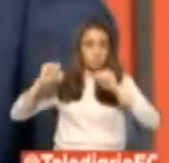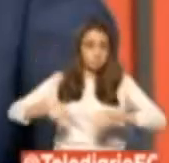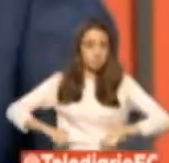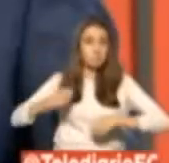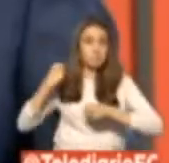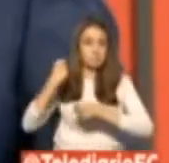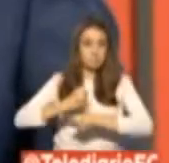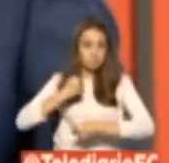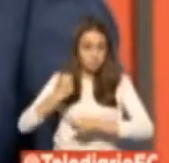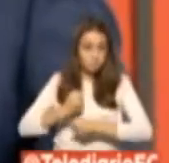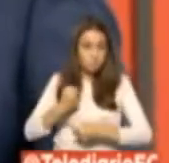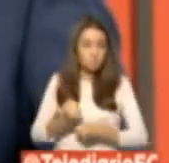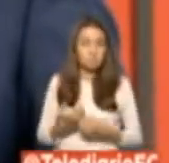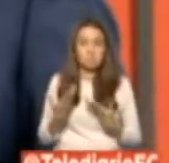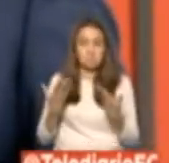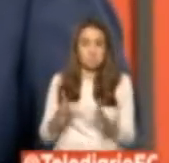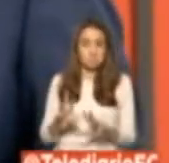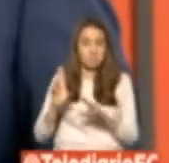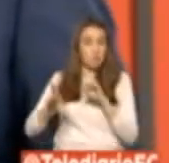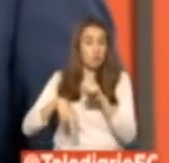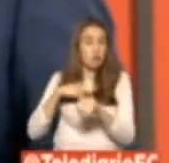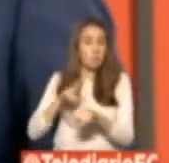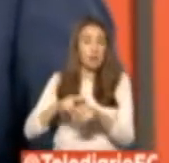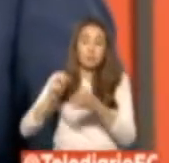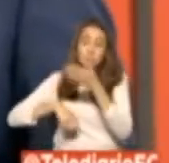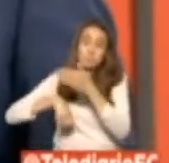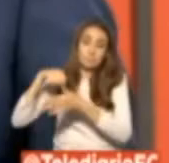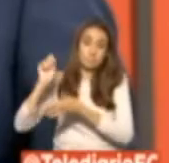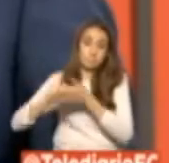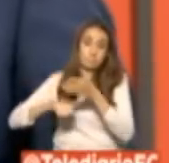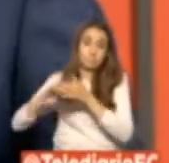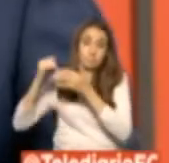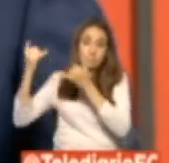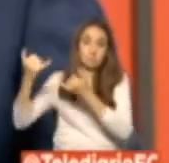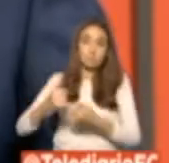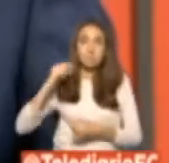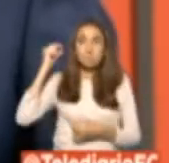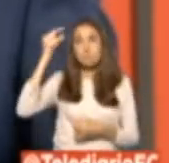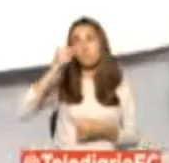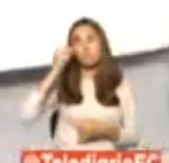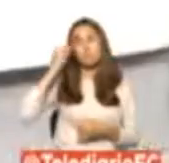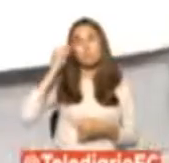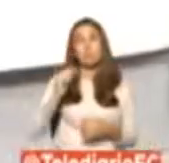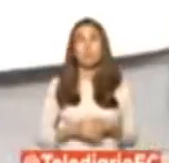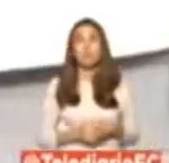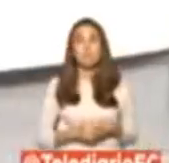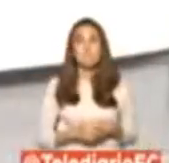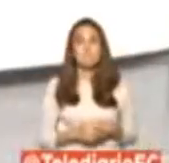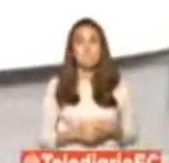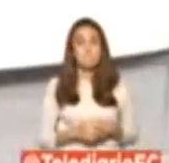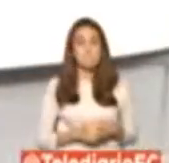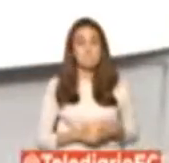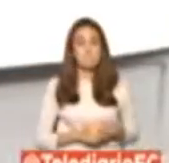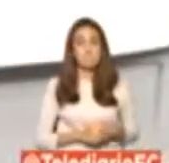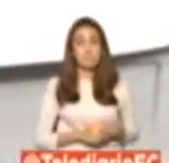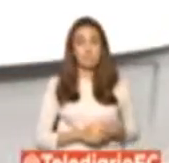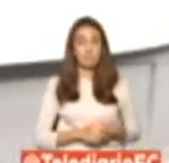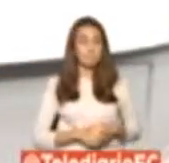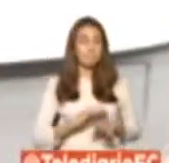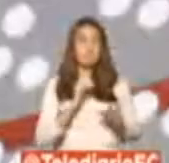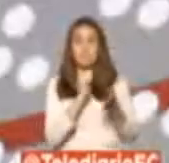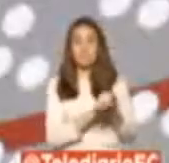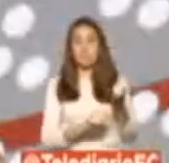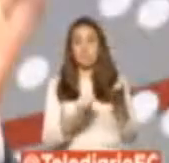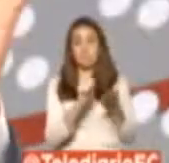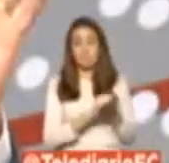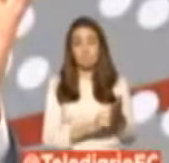operan hoy por hoy y que seguramente son contratistas del Estado en ese momento. Eso es que existe la prohibición. Existe